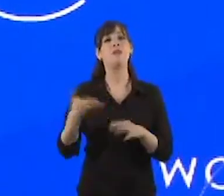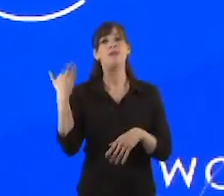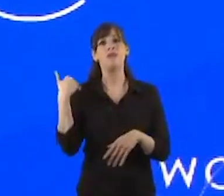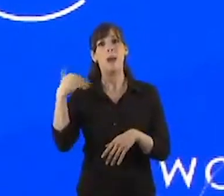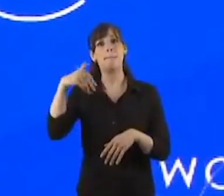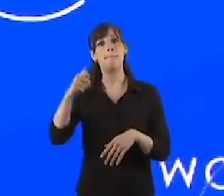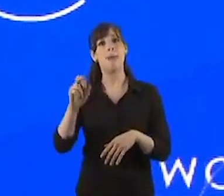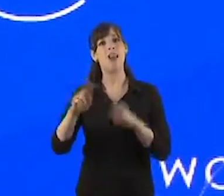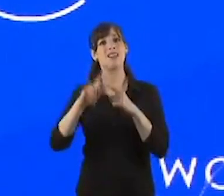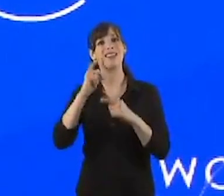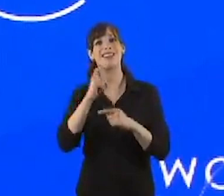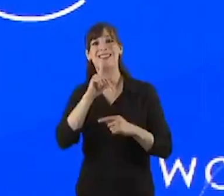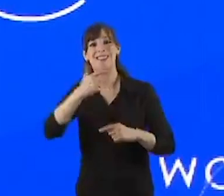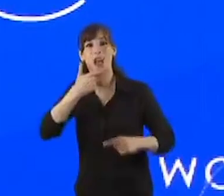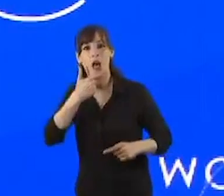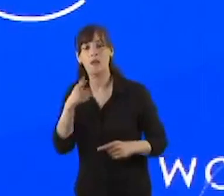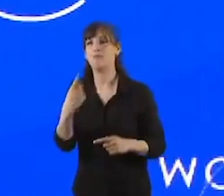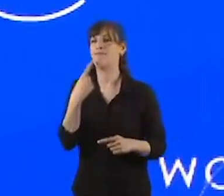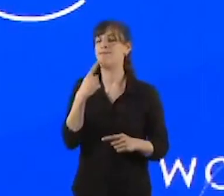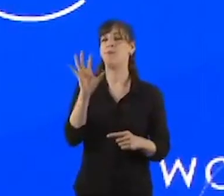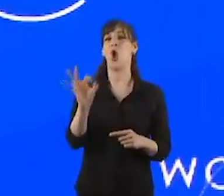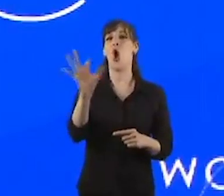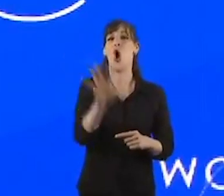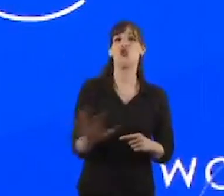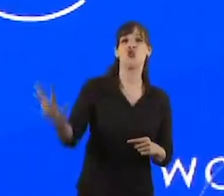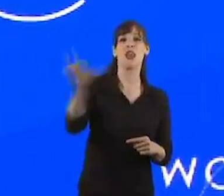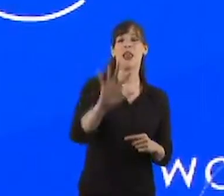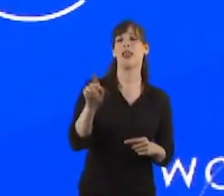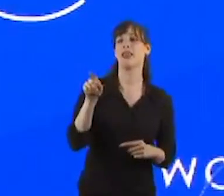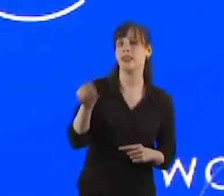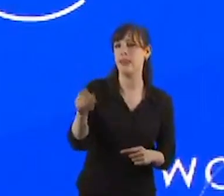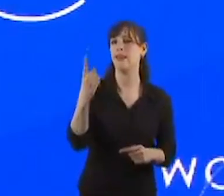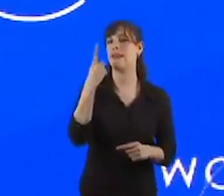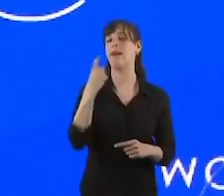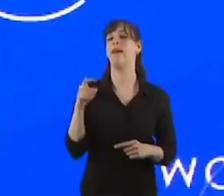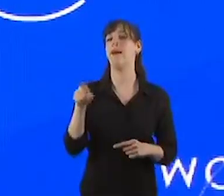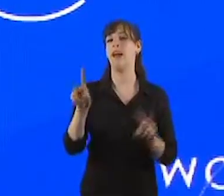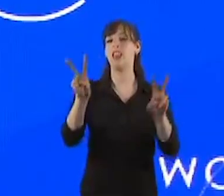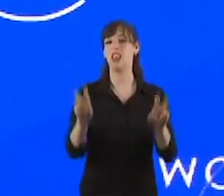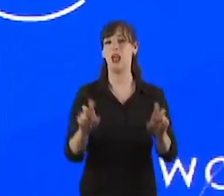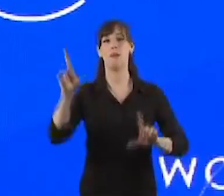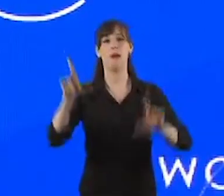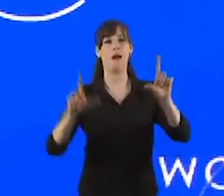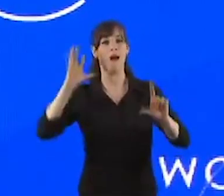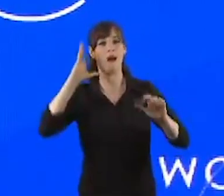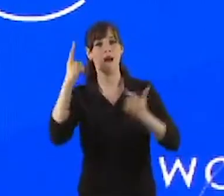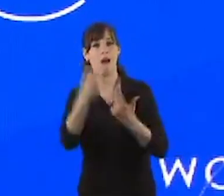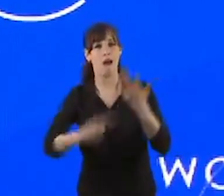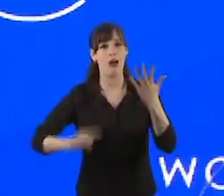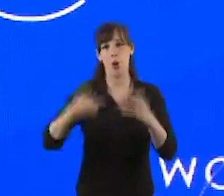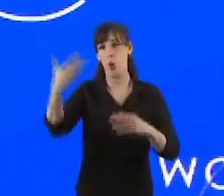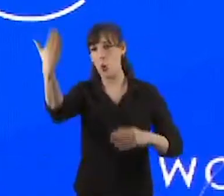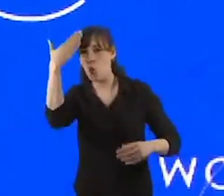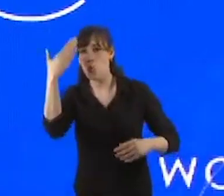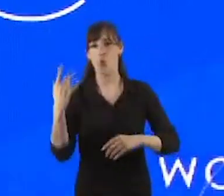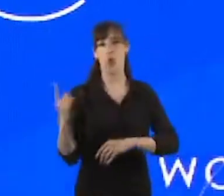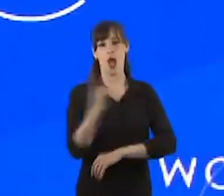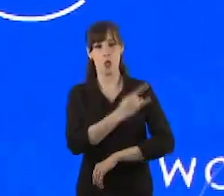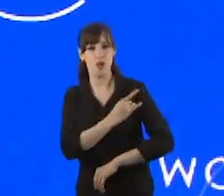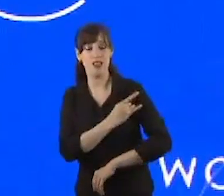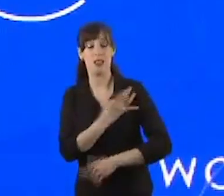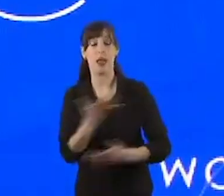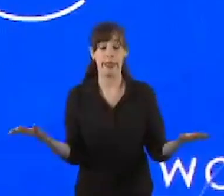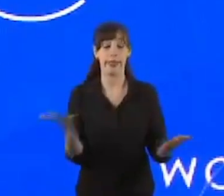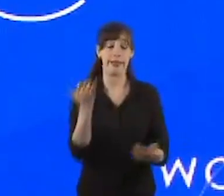común de Occidente. Lograron esto gracias a la apropiación de los medios de comunicación, de la cultura, de las universidades y